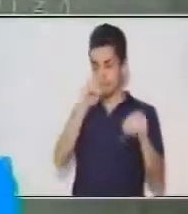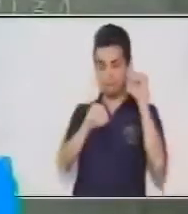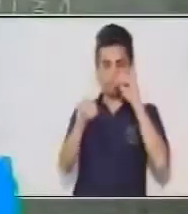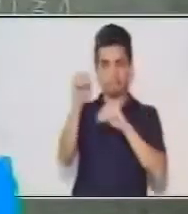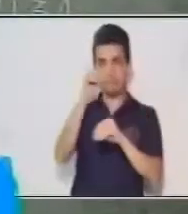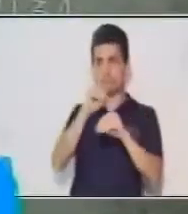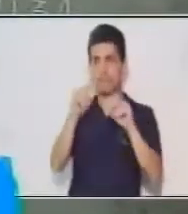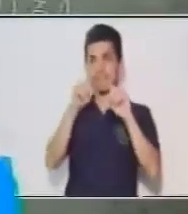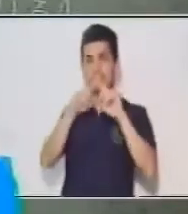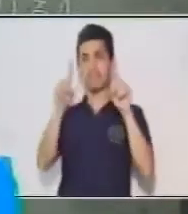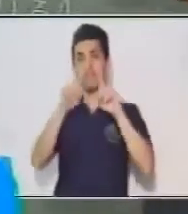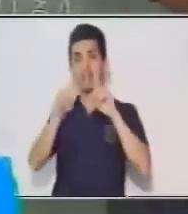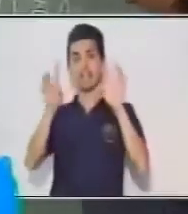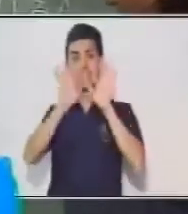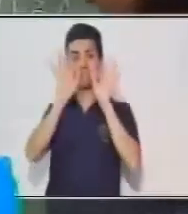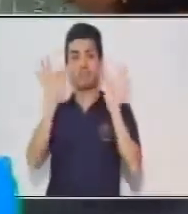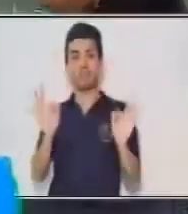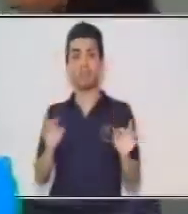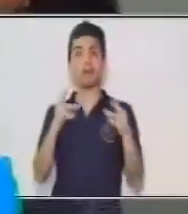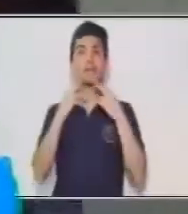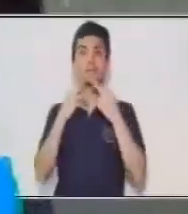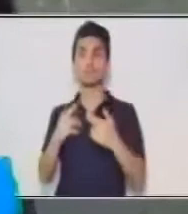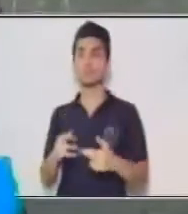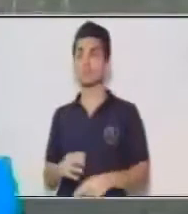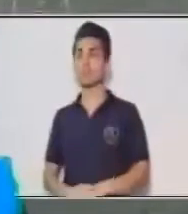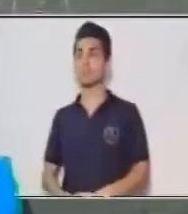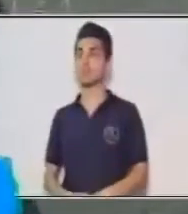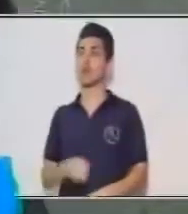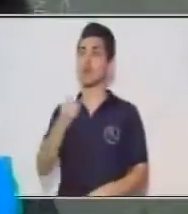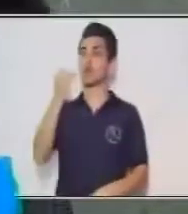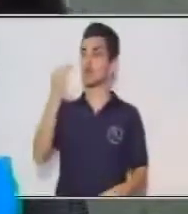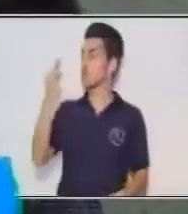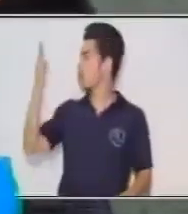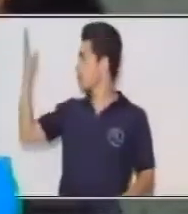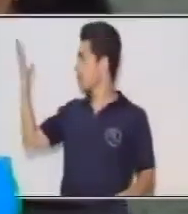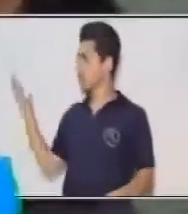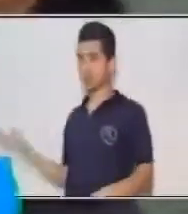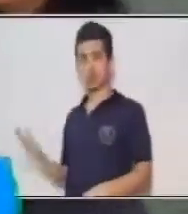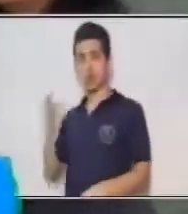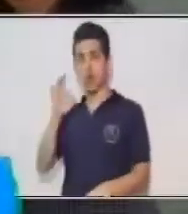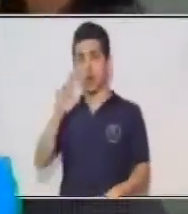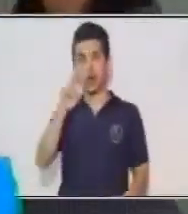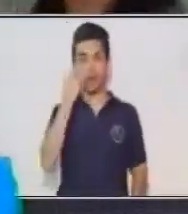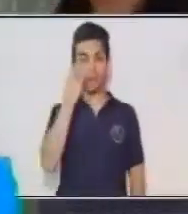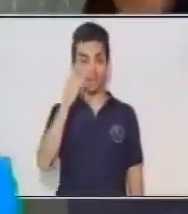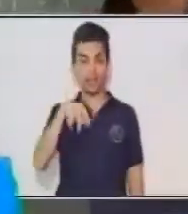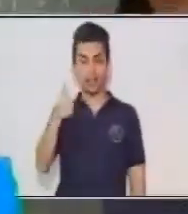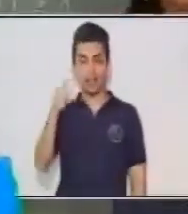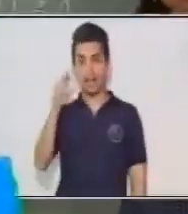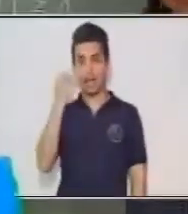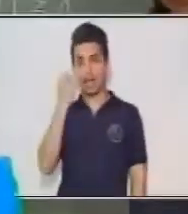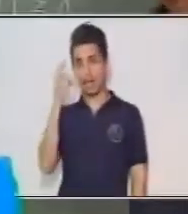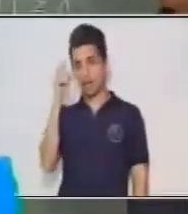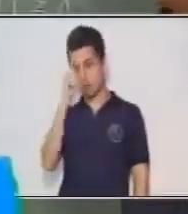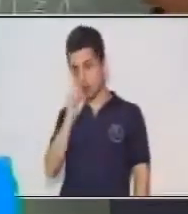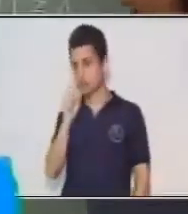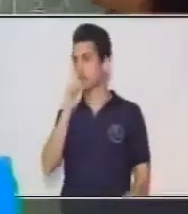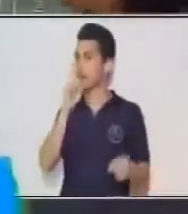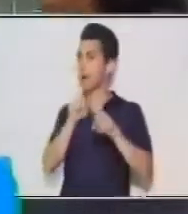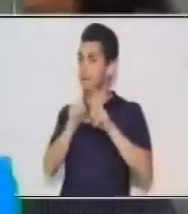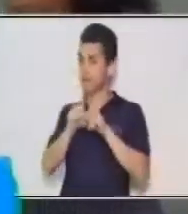de diferente manera los resultados en números ordinarios como también en números